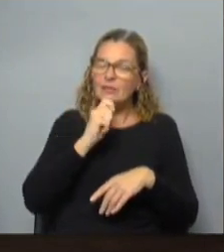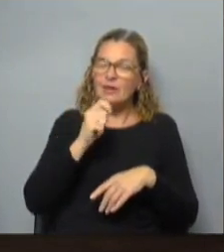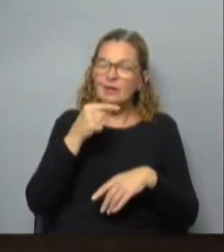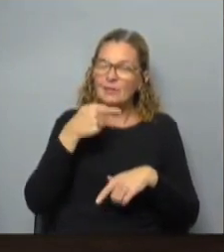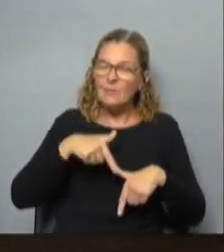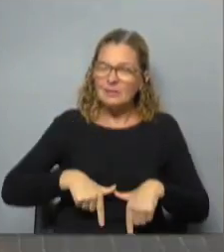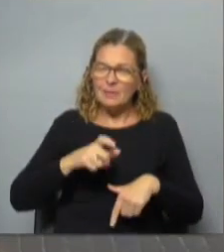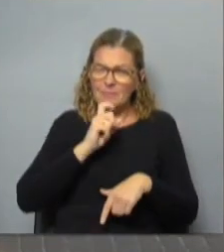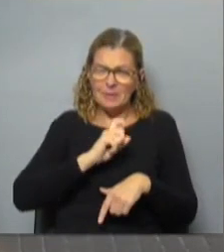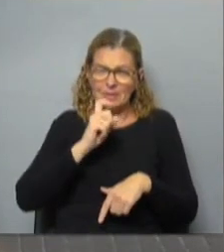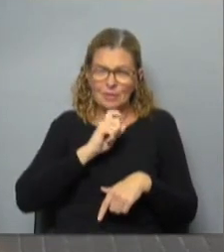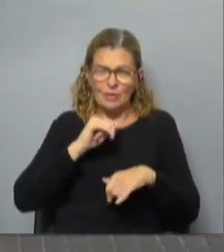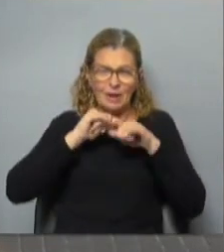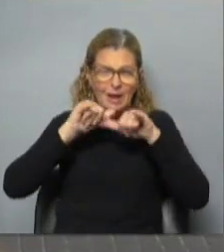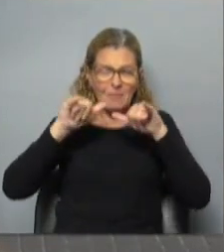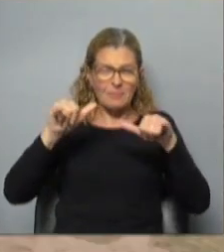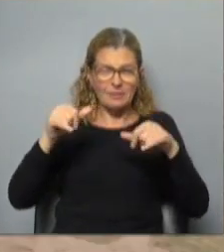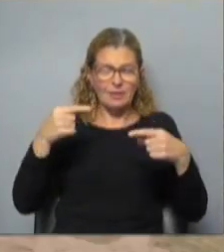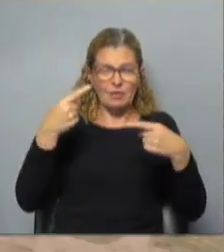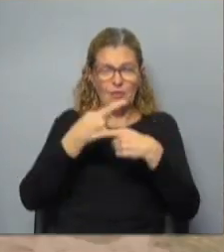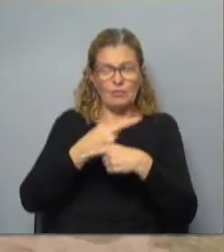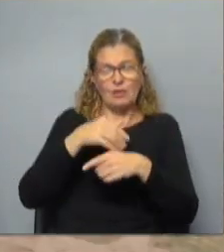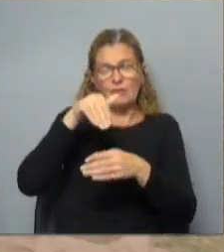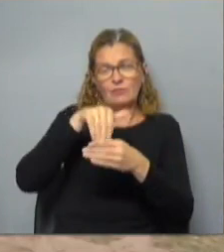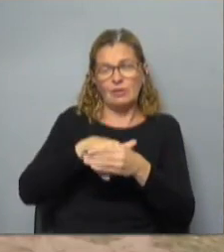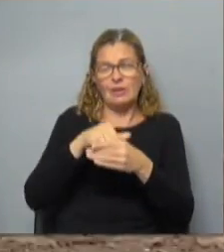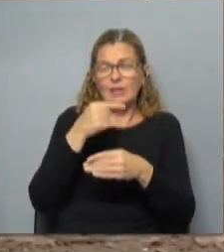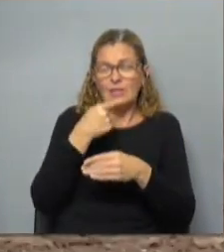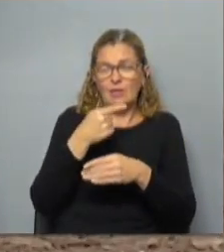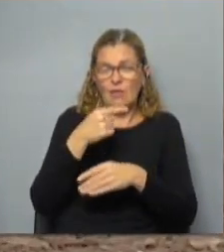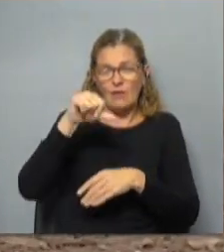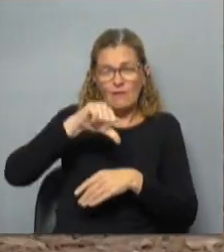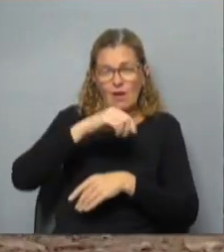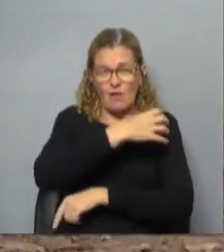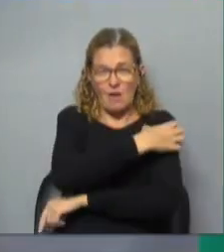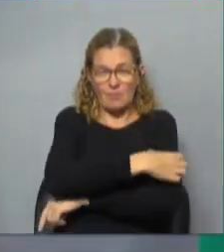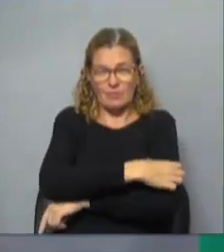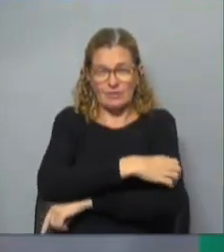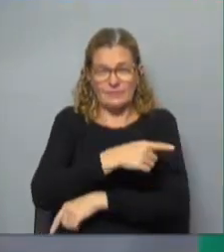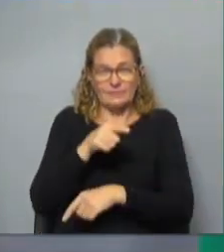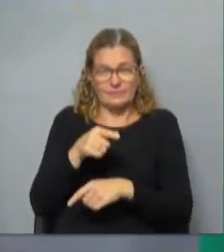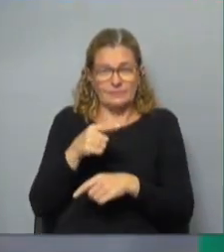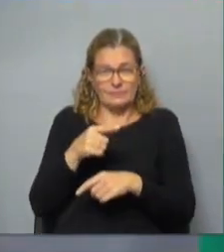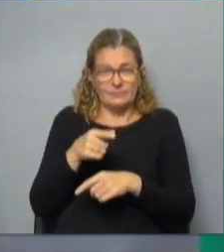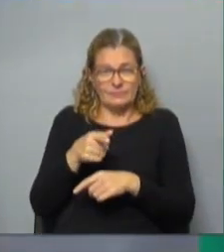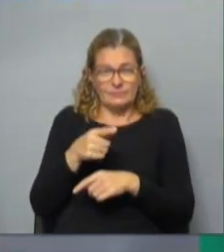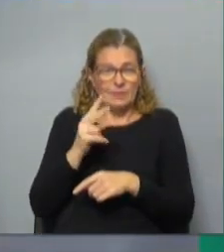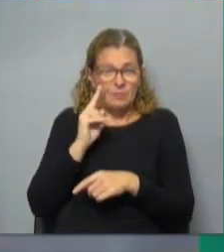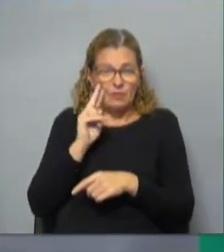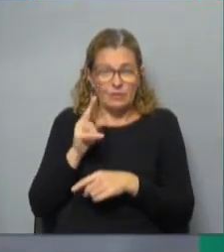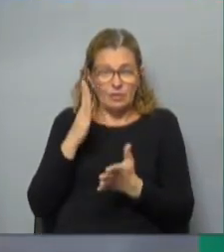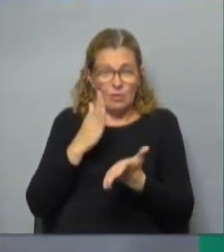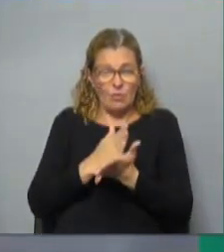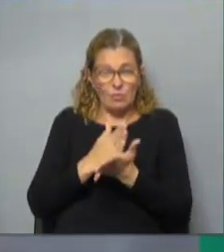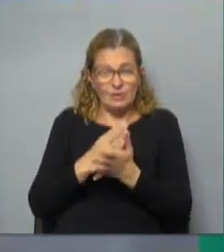arbeleche mintió durante la campaña contra el referéndum cuando dijo que había bajado la pobreza lo que hemos visto estos últimos